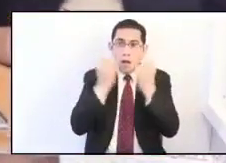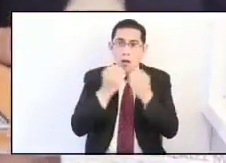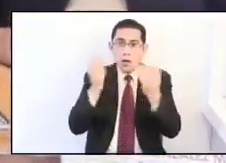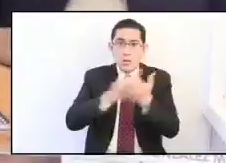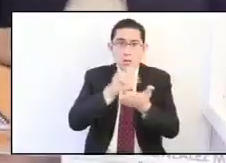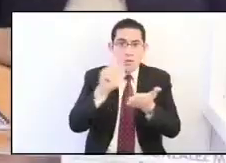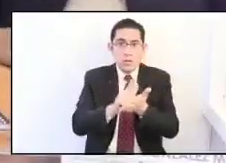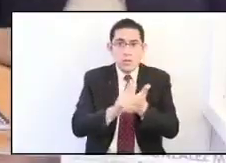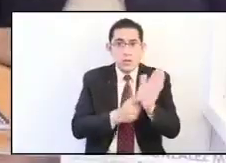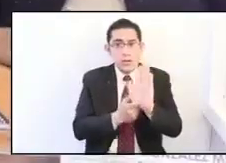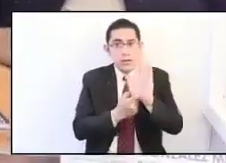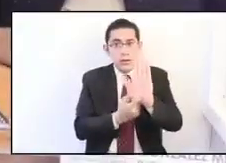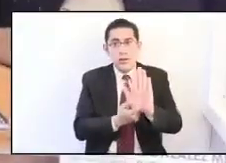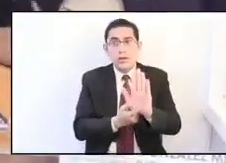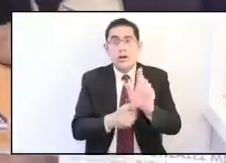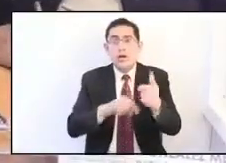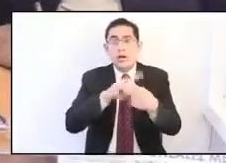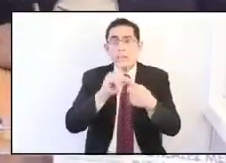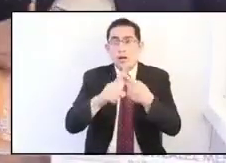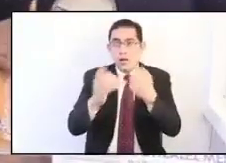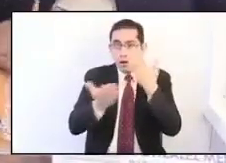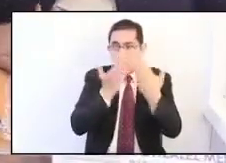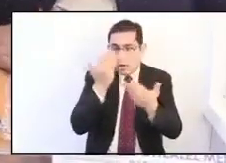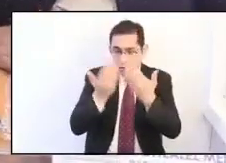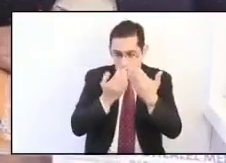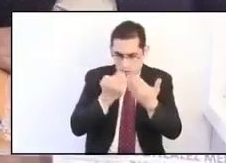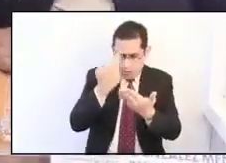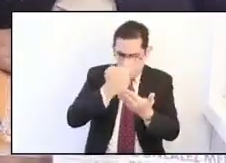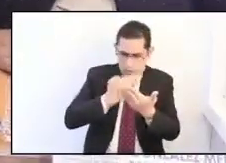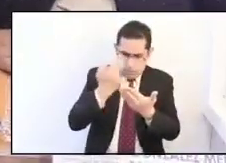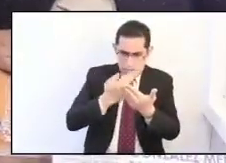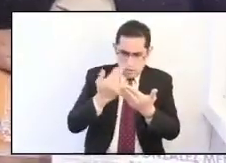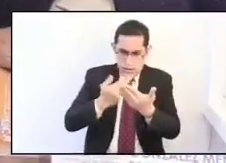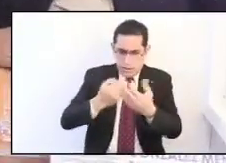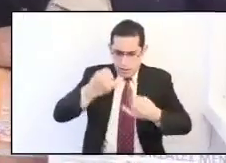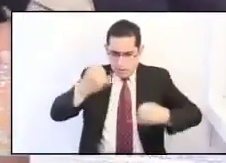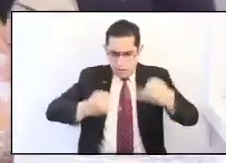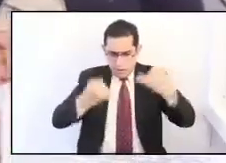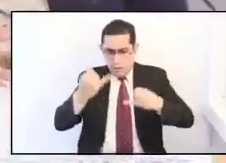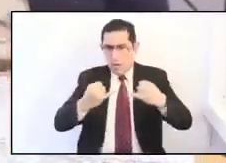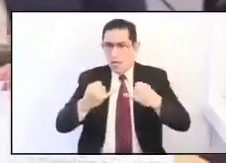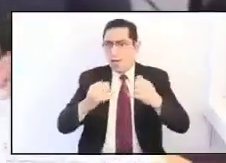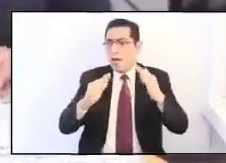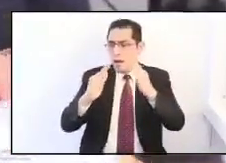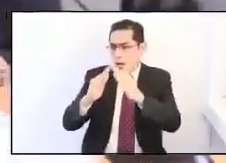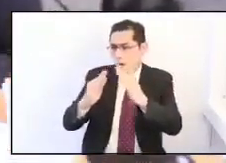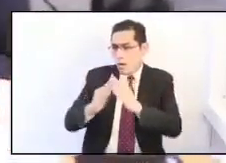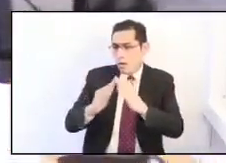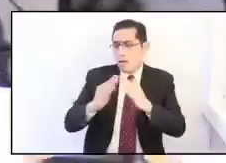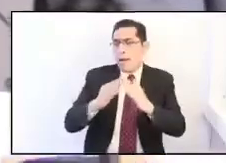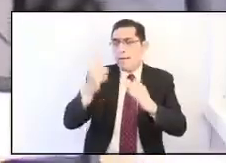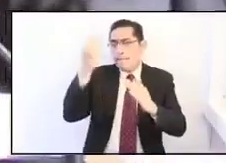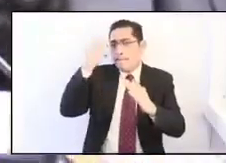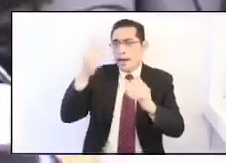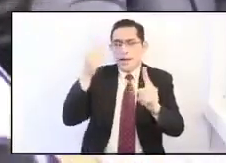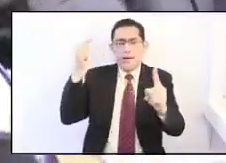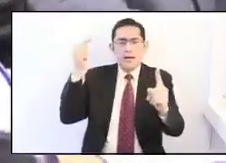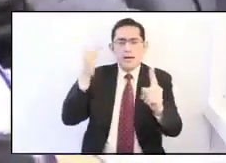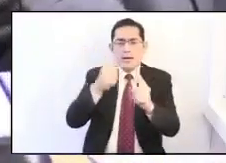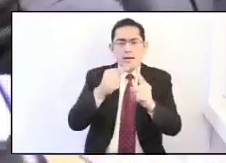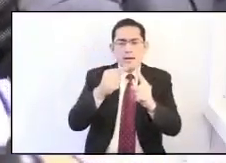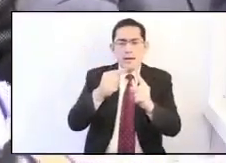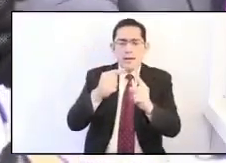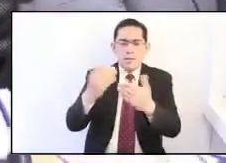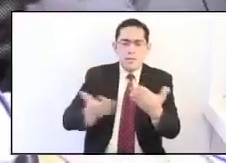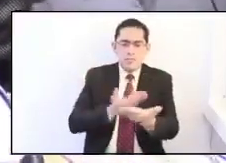1. Efectuar el estudio y análisis del marco jurídico vigente en materia de vivienda, con la finalidad de generar